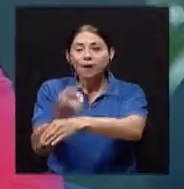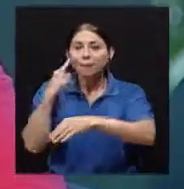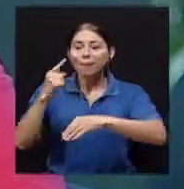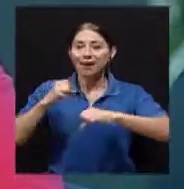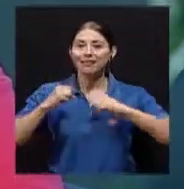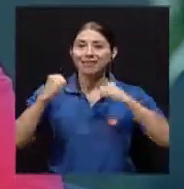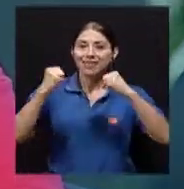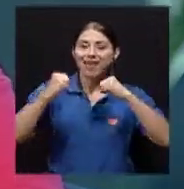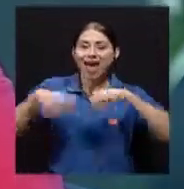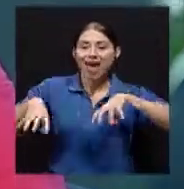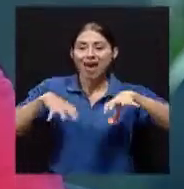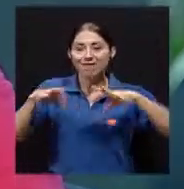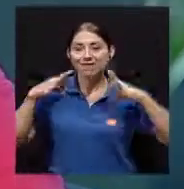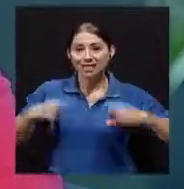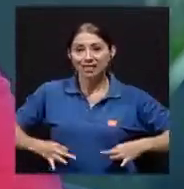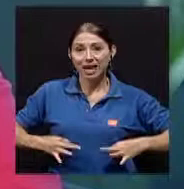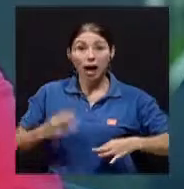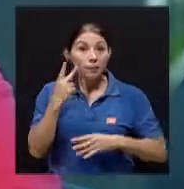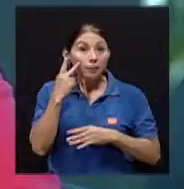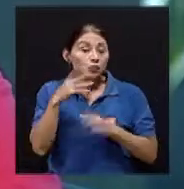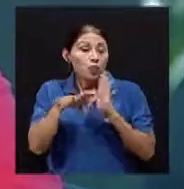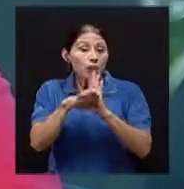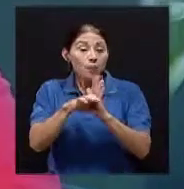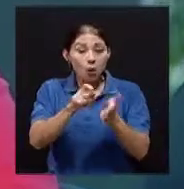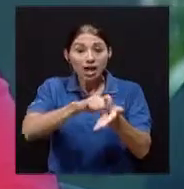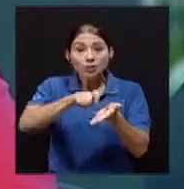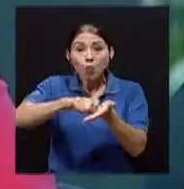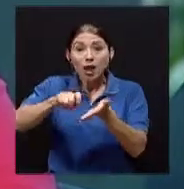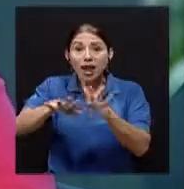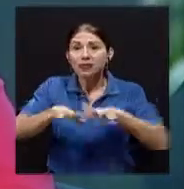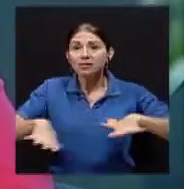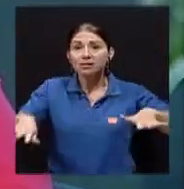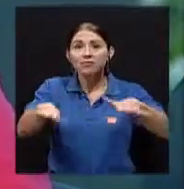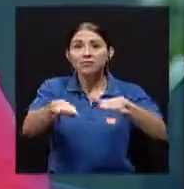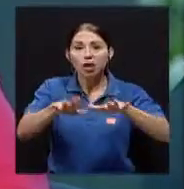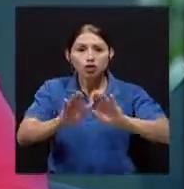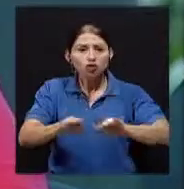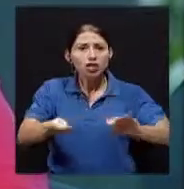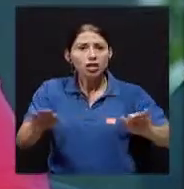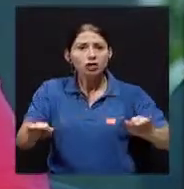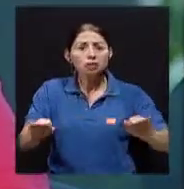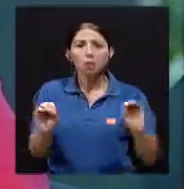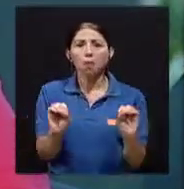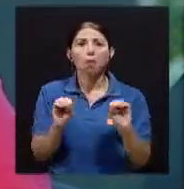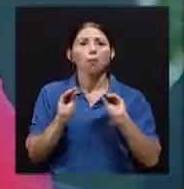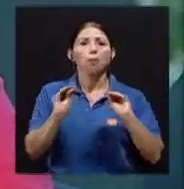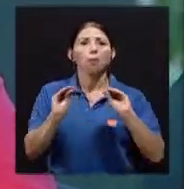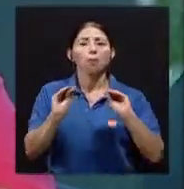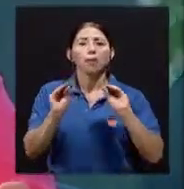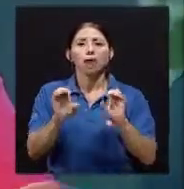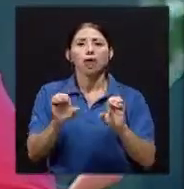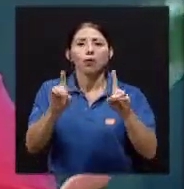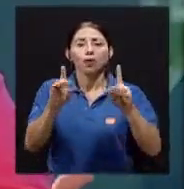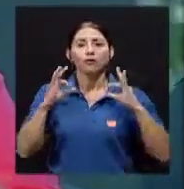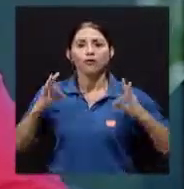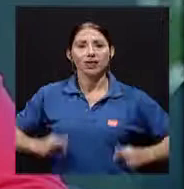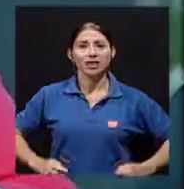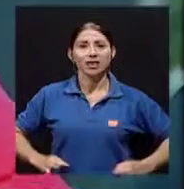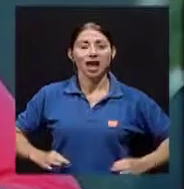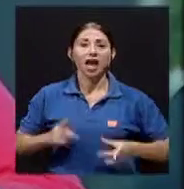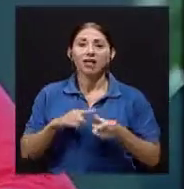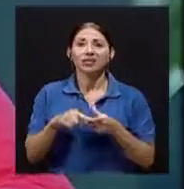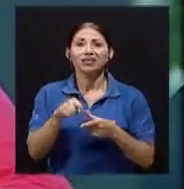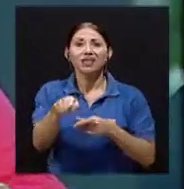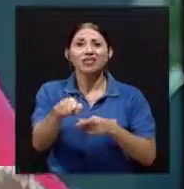física. Lo vemos en los niñitos, ¿verdad? En las escuelas. A veces son escuelas donde casi no se da educación física a la semana, ¿verdad? No hay. Entonces